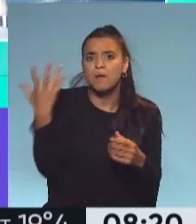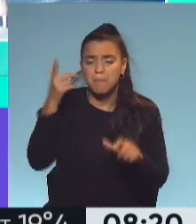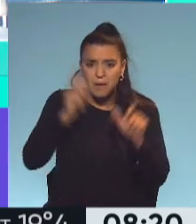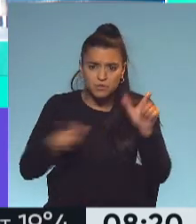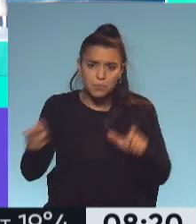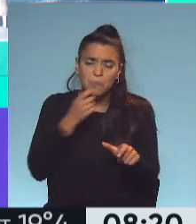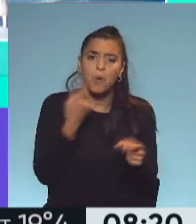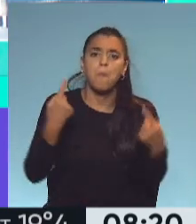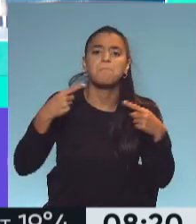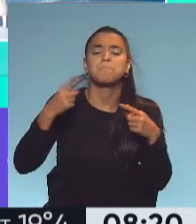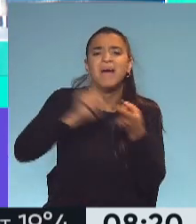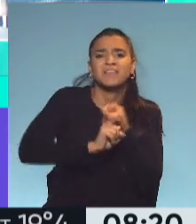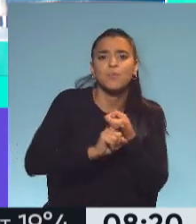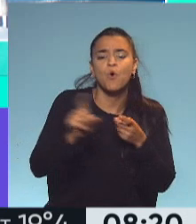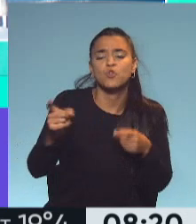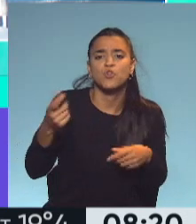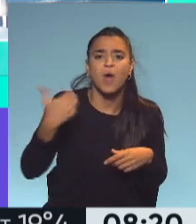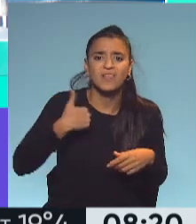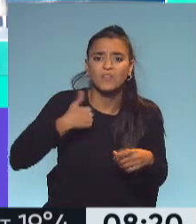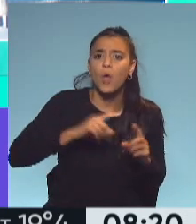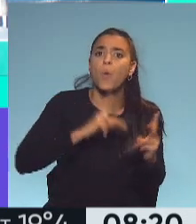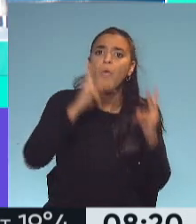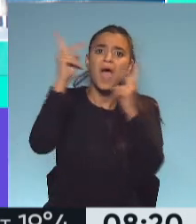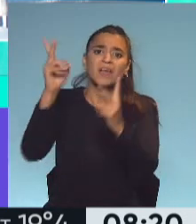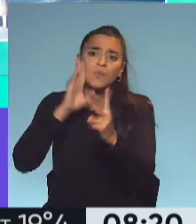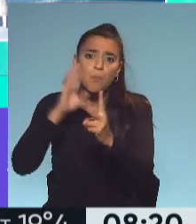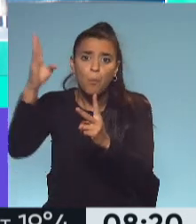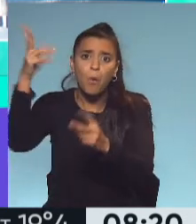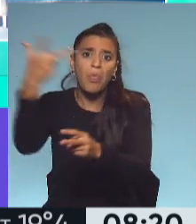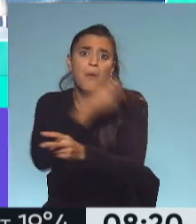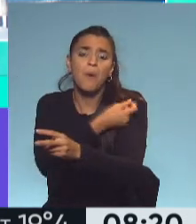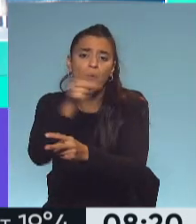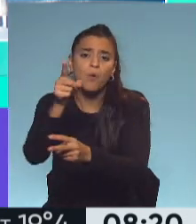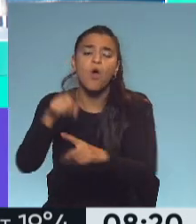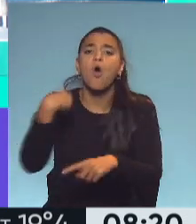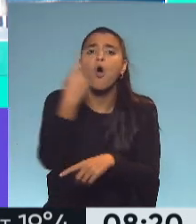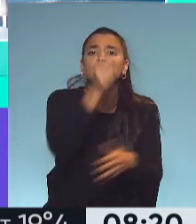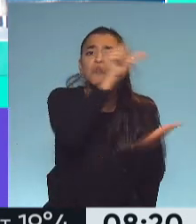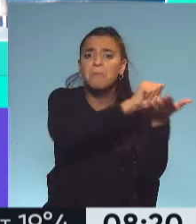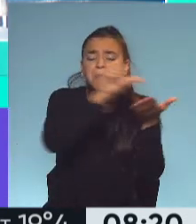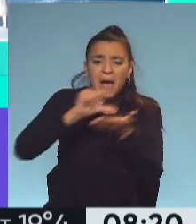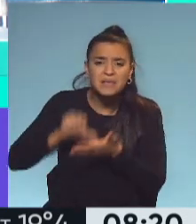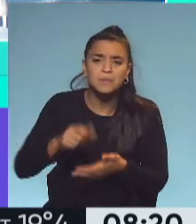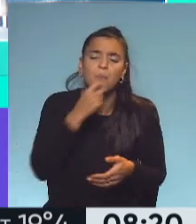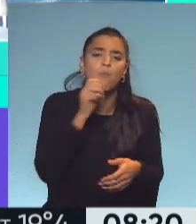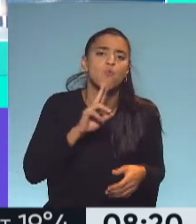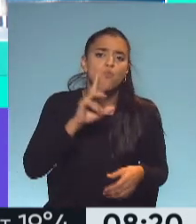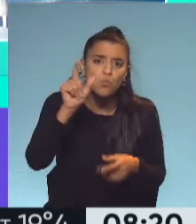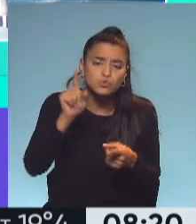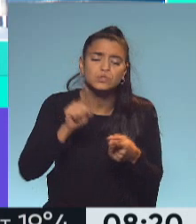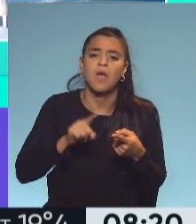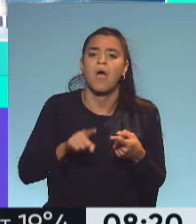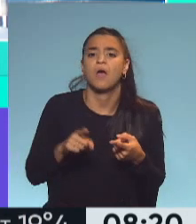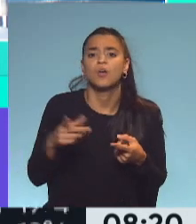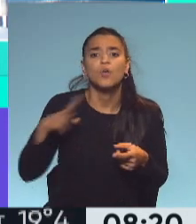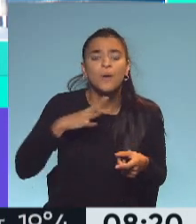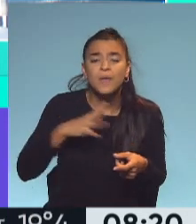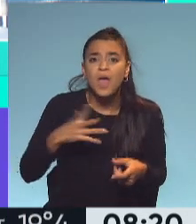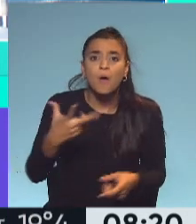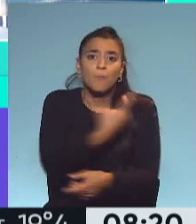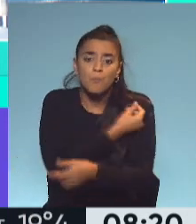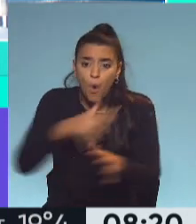sé, un matrimonio argentino, viaja a Estados Unidos y puede vacunarse, y otros países como Rusia, que todavía no vacunaron a